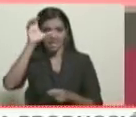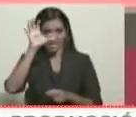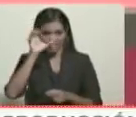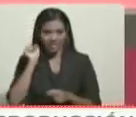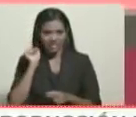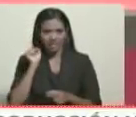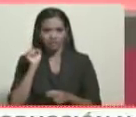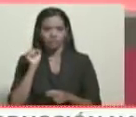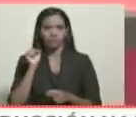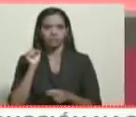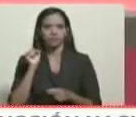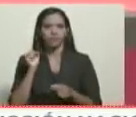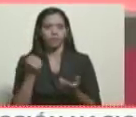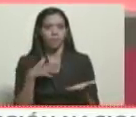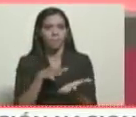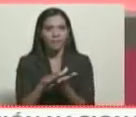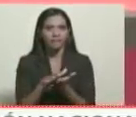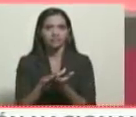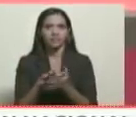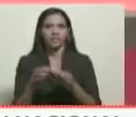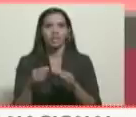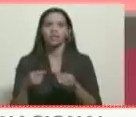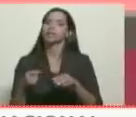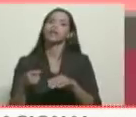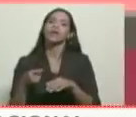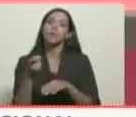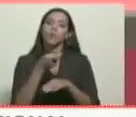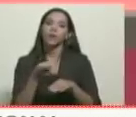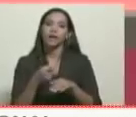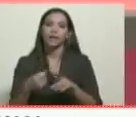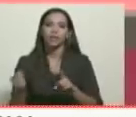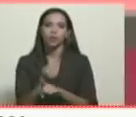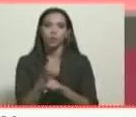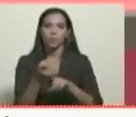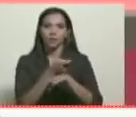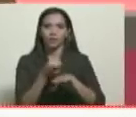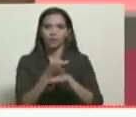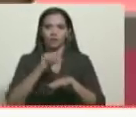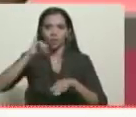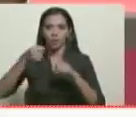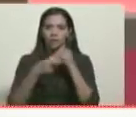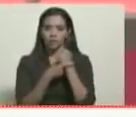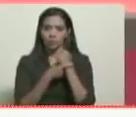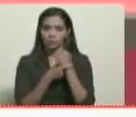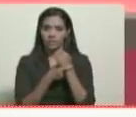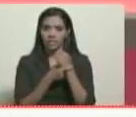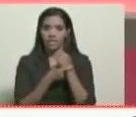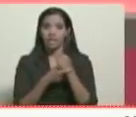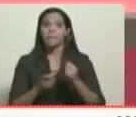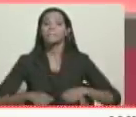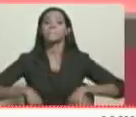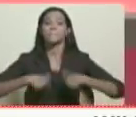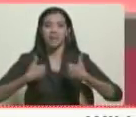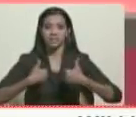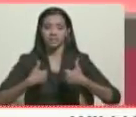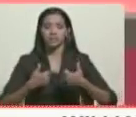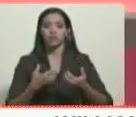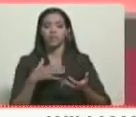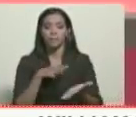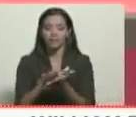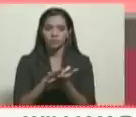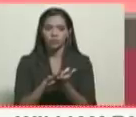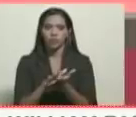solamente se trata de lo que fue el intento de golpe de Estado de Juan Guaidó, sino de los efectos que eso tuvo en el tejido social,